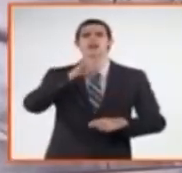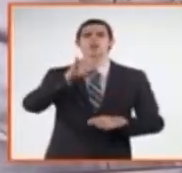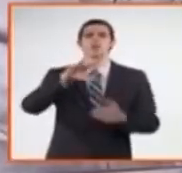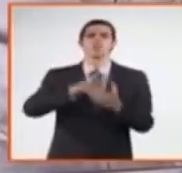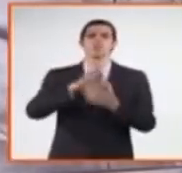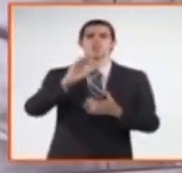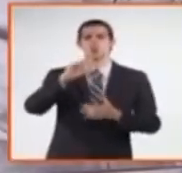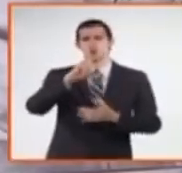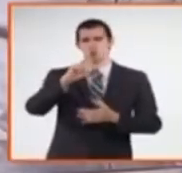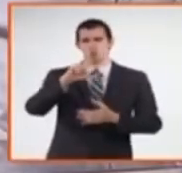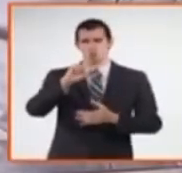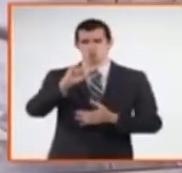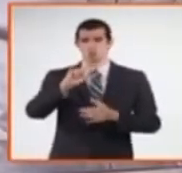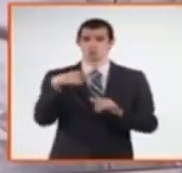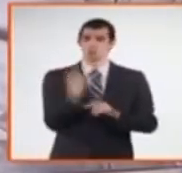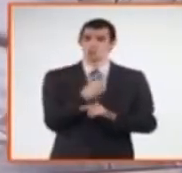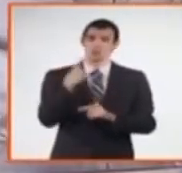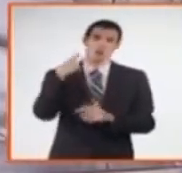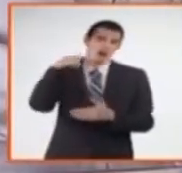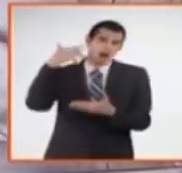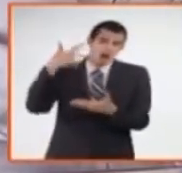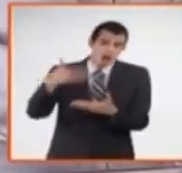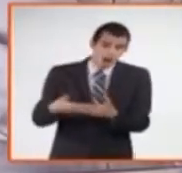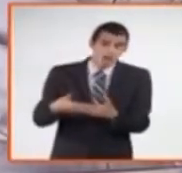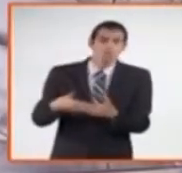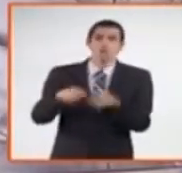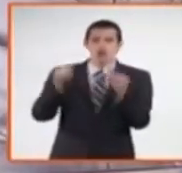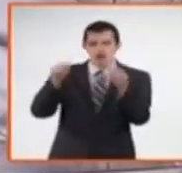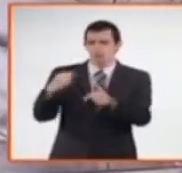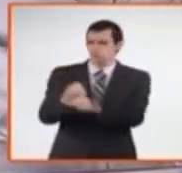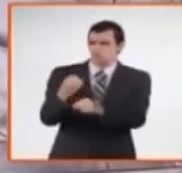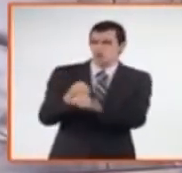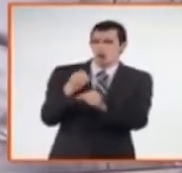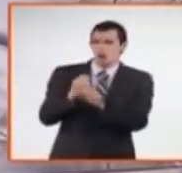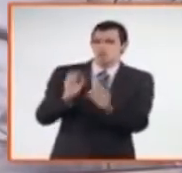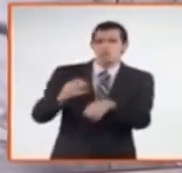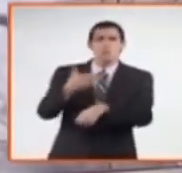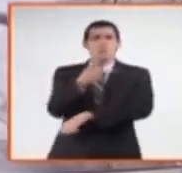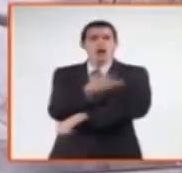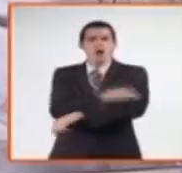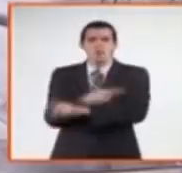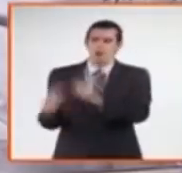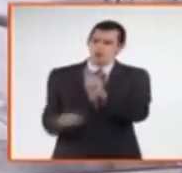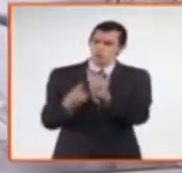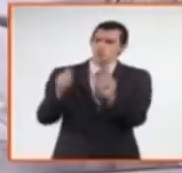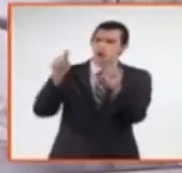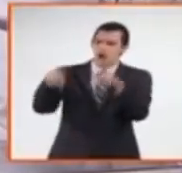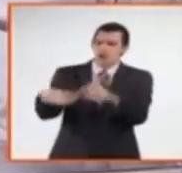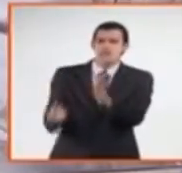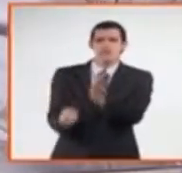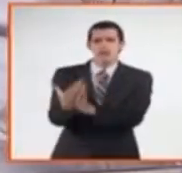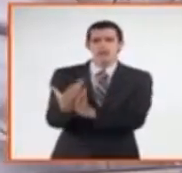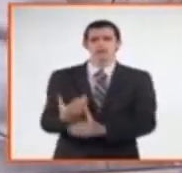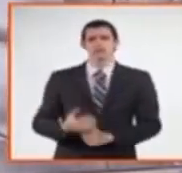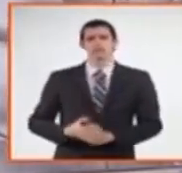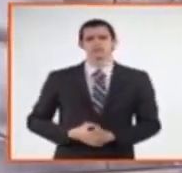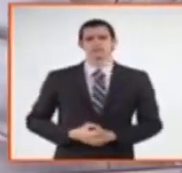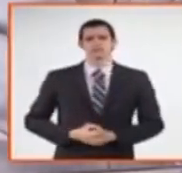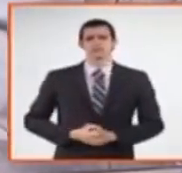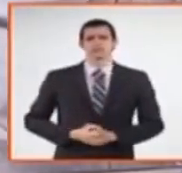de cienfuegos y realmente tenemos una relación de drogas muy fuerte con esa provincia y nosotros estamos moviendo un